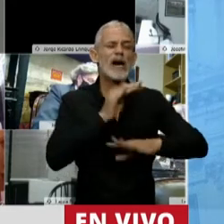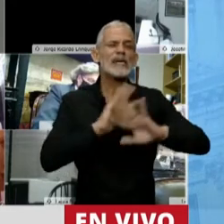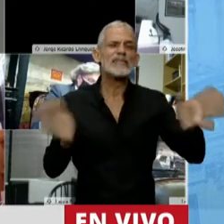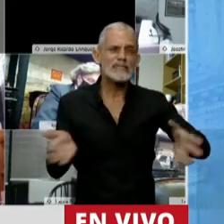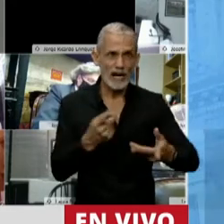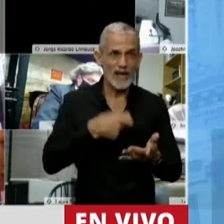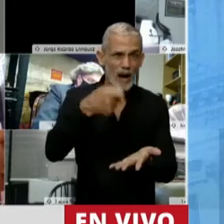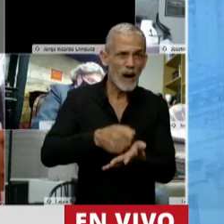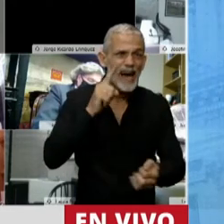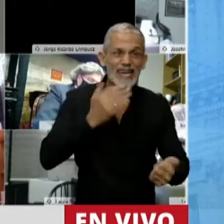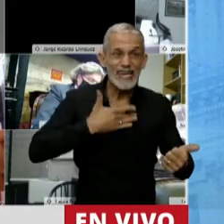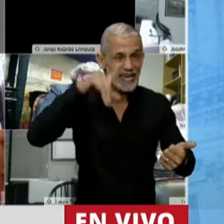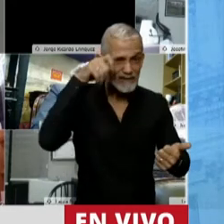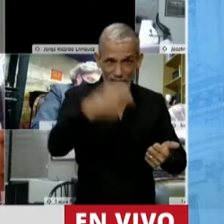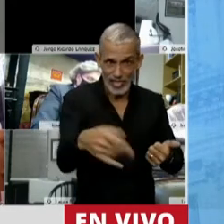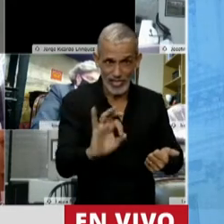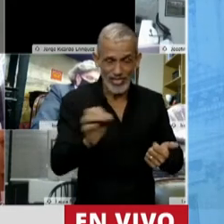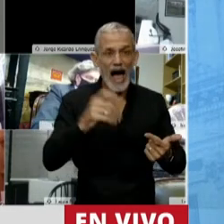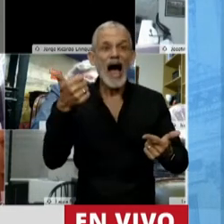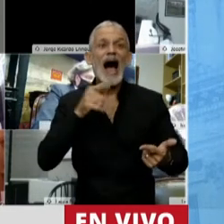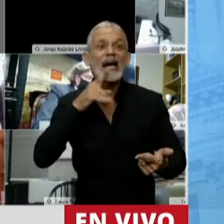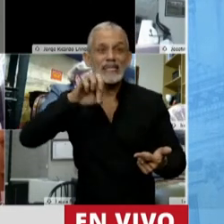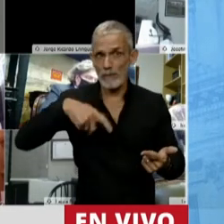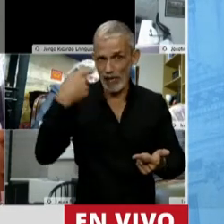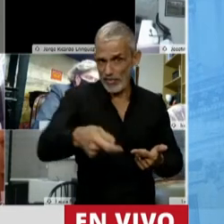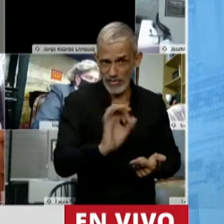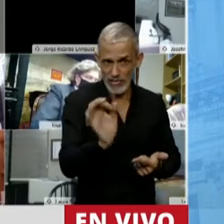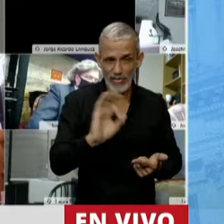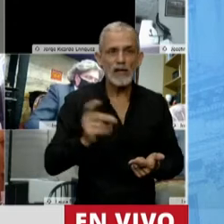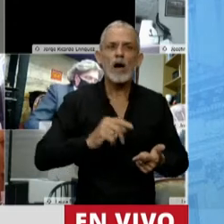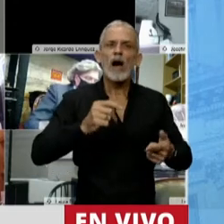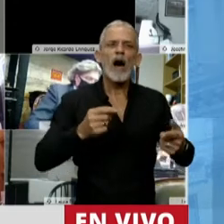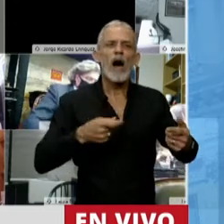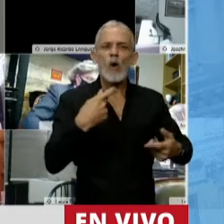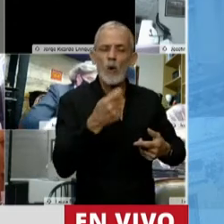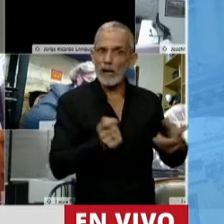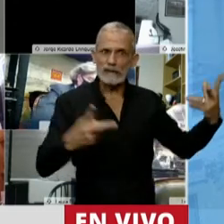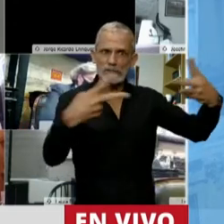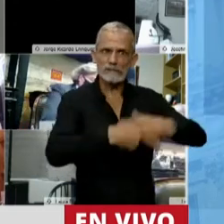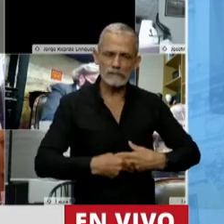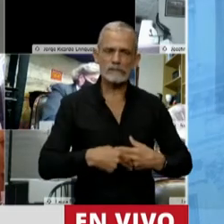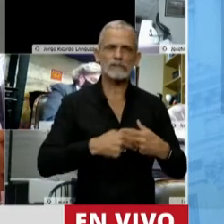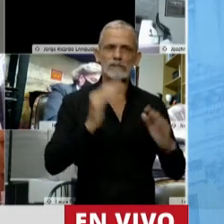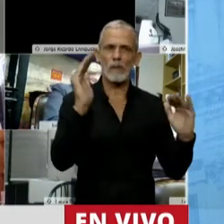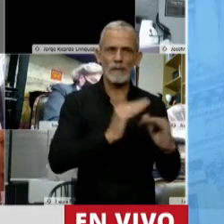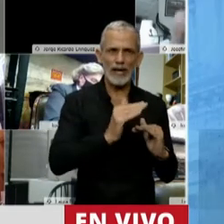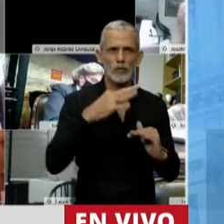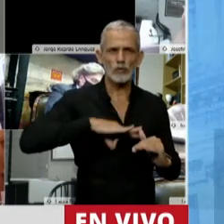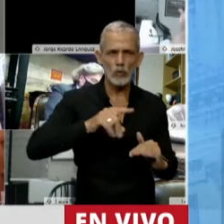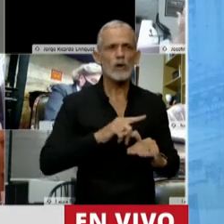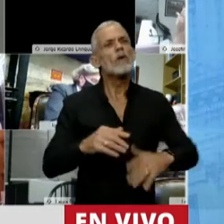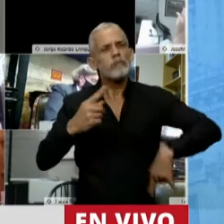ni se va a pagar el IFE, ni se va a pagar el ATP, ajustamos a los jubilados y seguimos para adelante